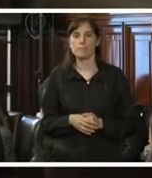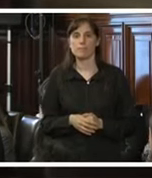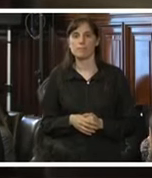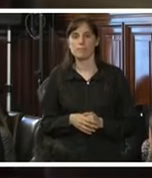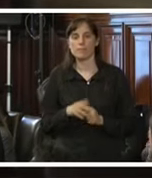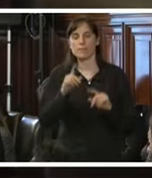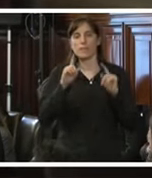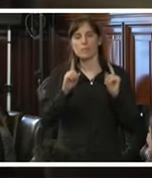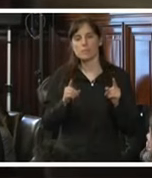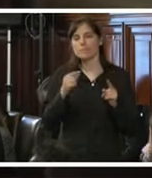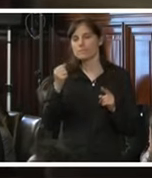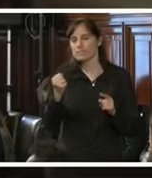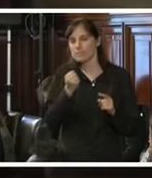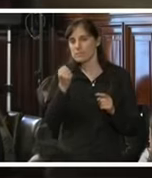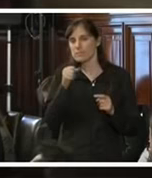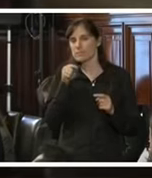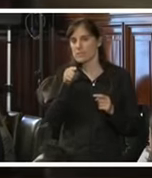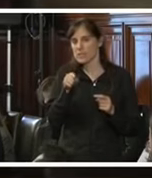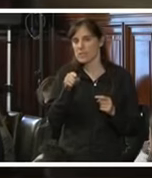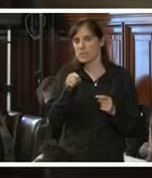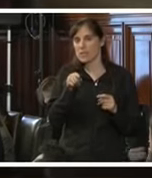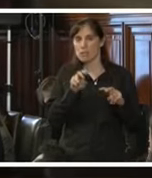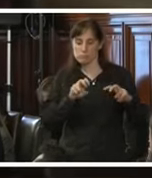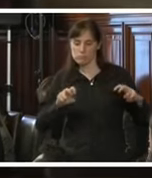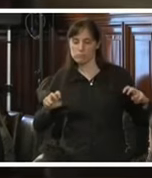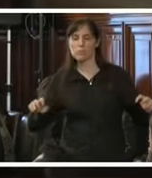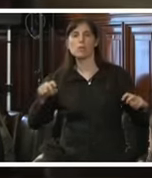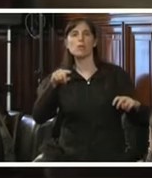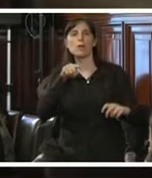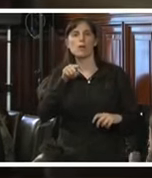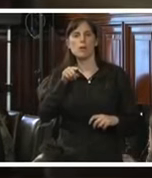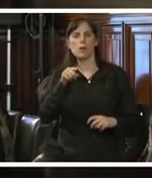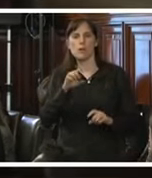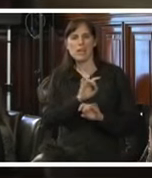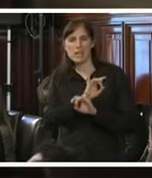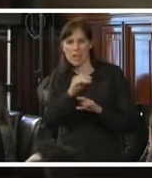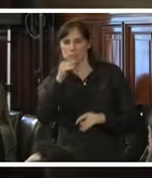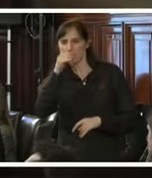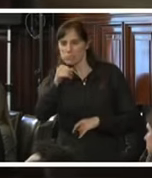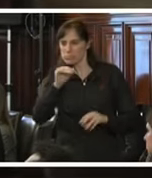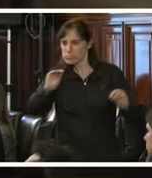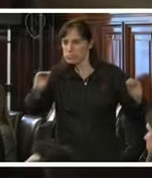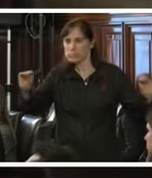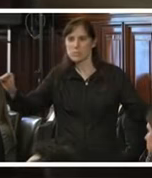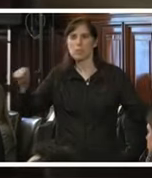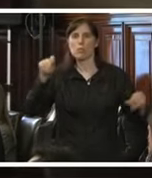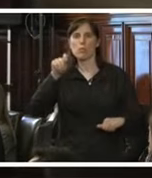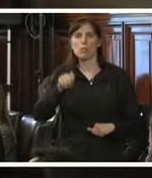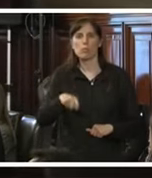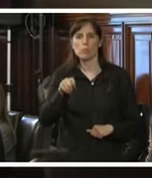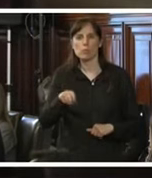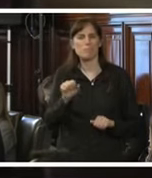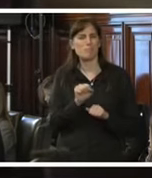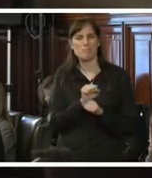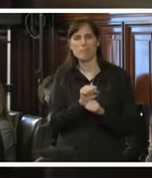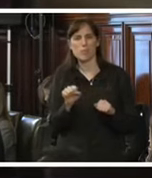menos importante notar que de este modo el jurado de enjuiciamiento de magistrados dio un claro mensaje a todos los jueces de la República. No se puede hacer